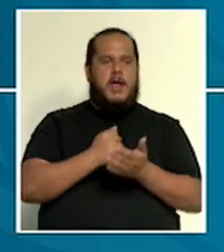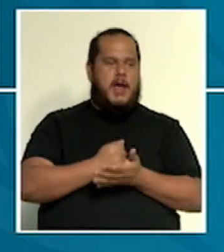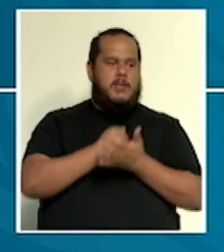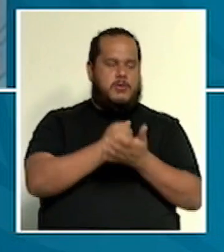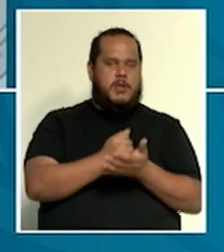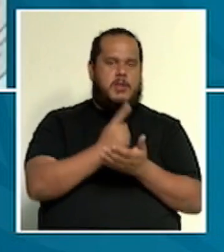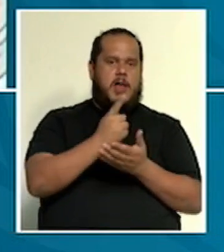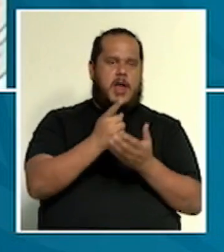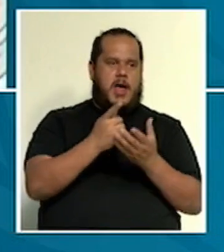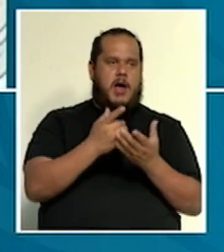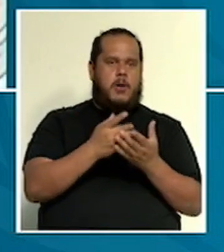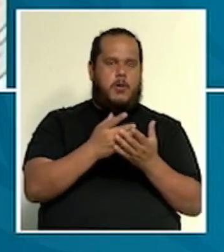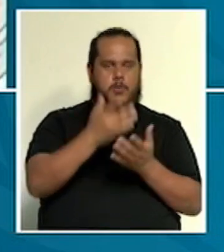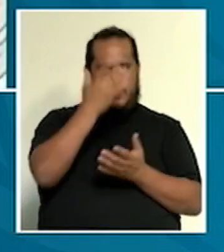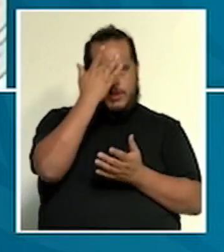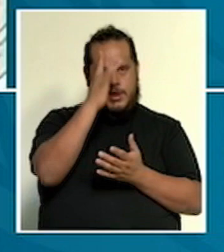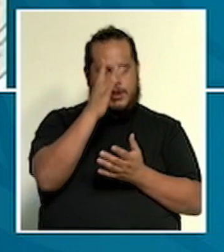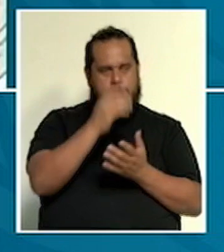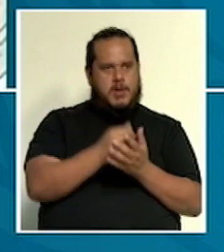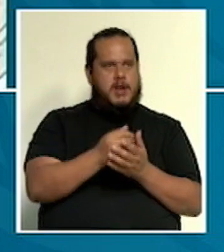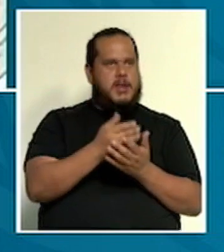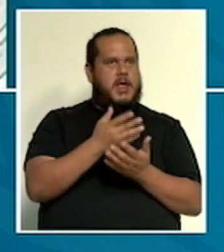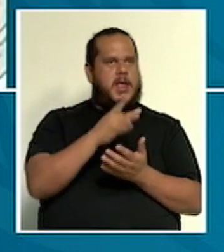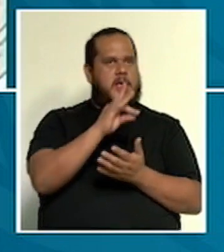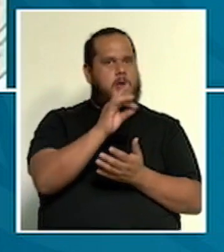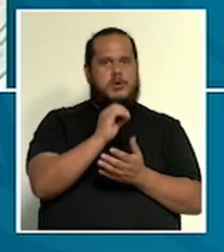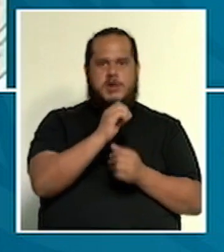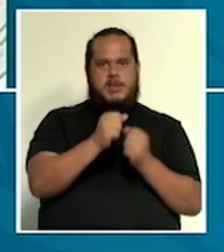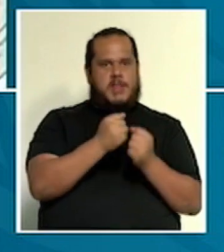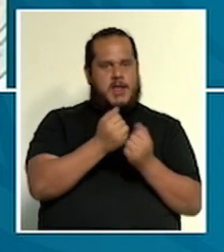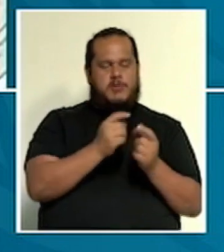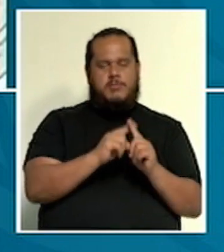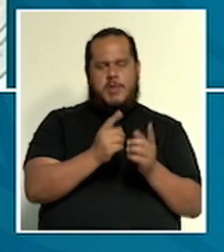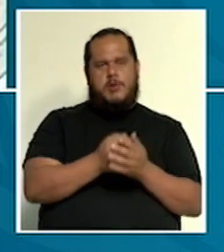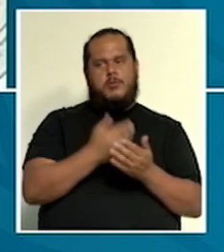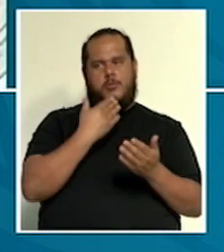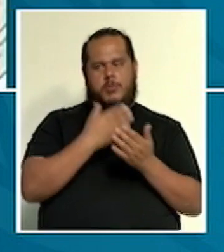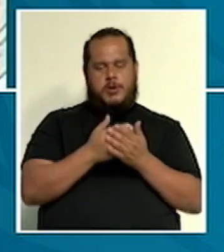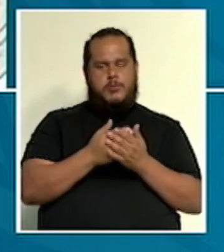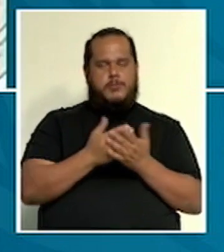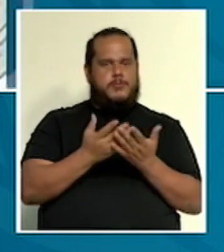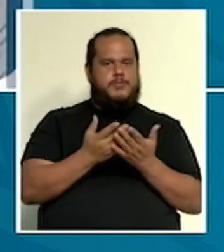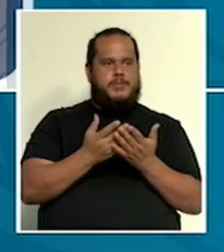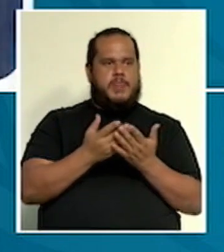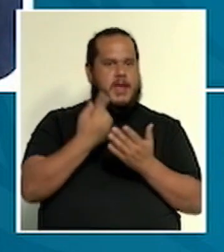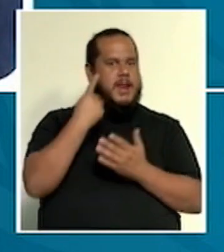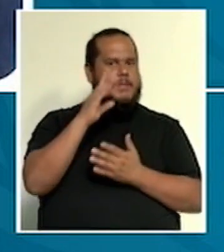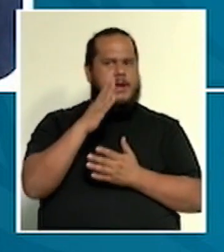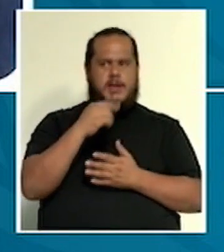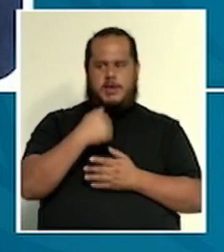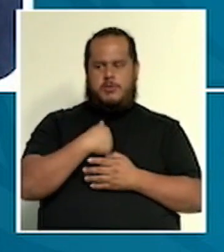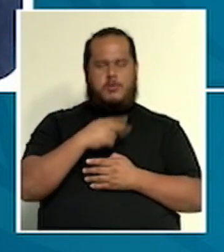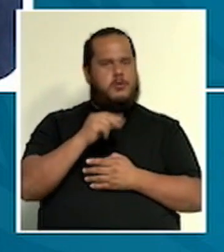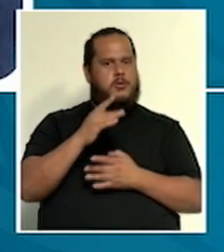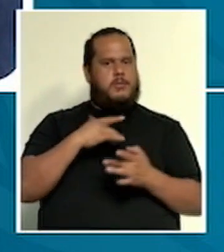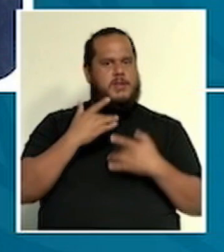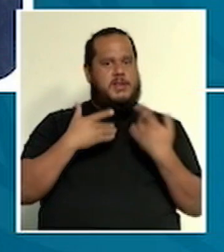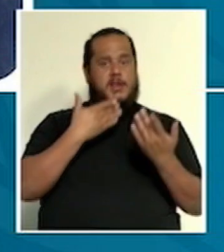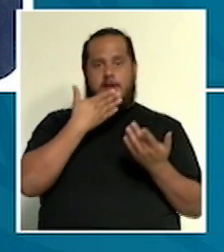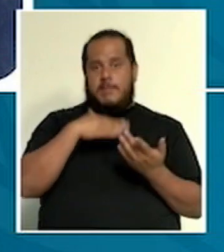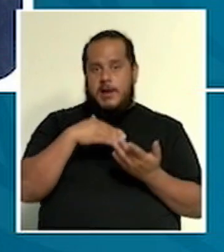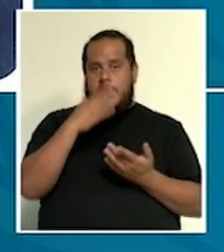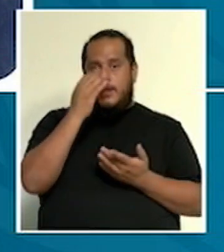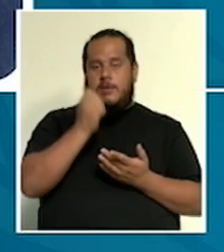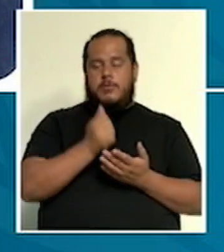ayudándole a un intelectual de prácticamente 80, pero en el fondo era para que yo no me sintiera mal